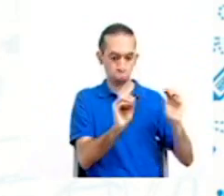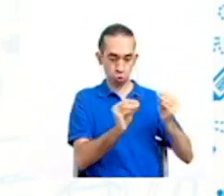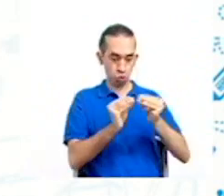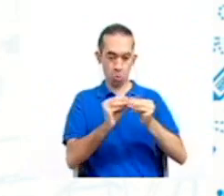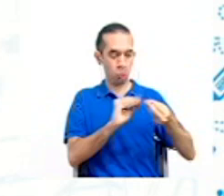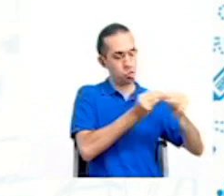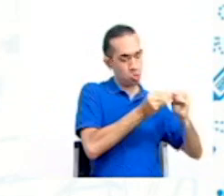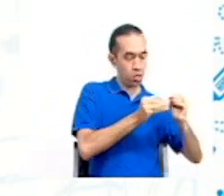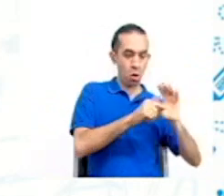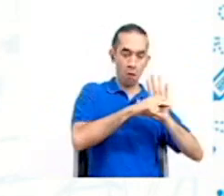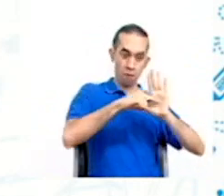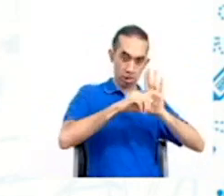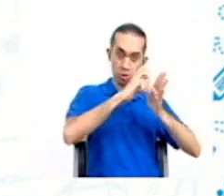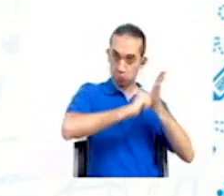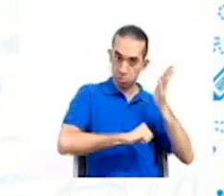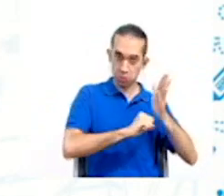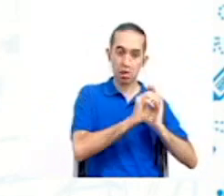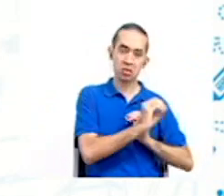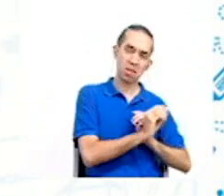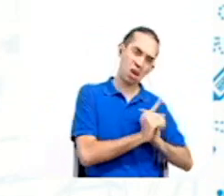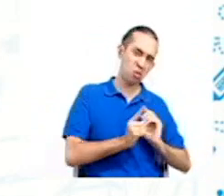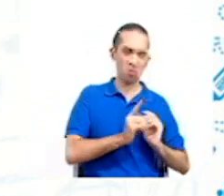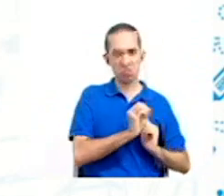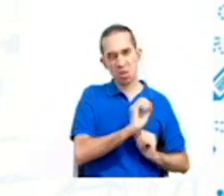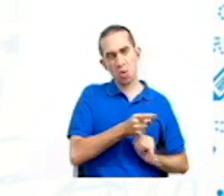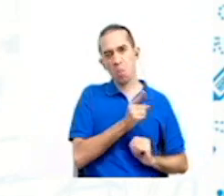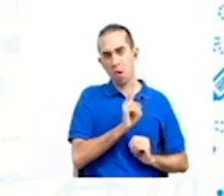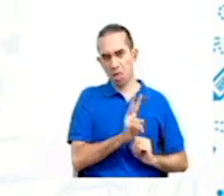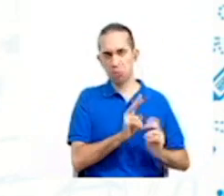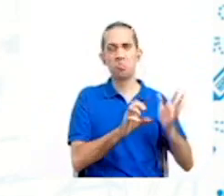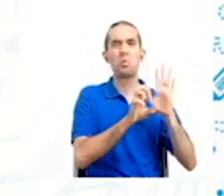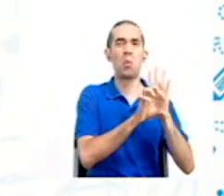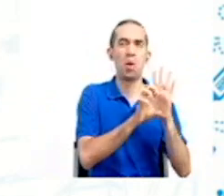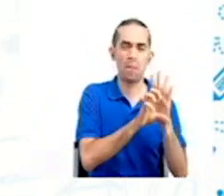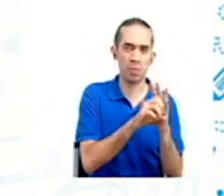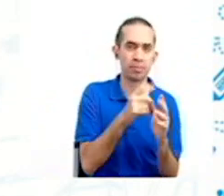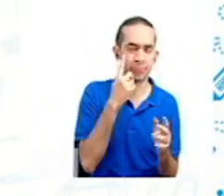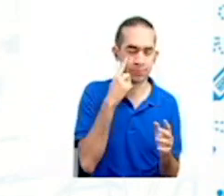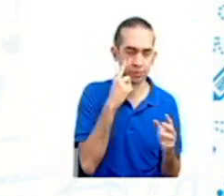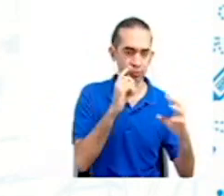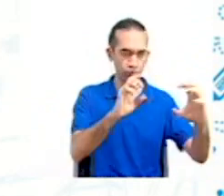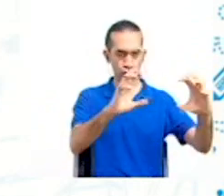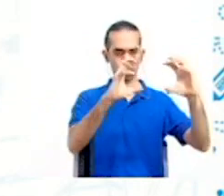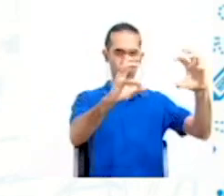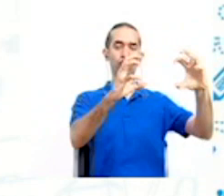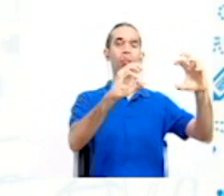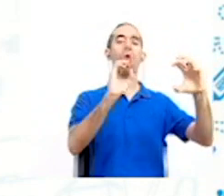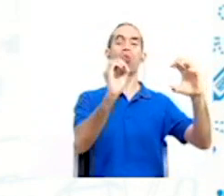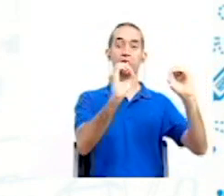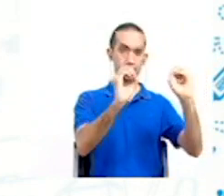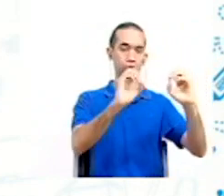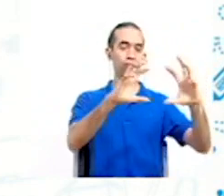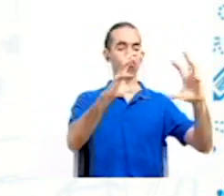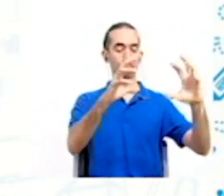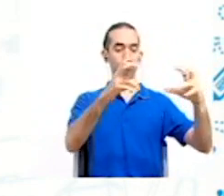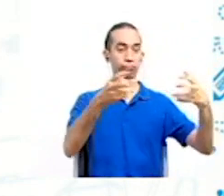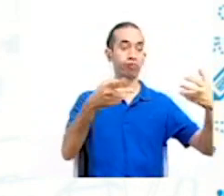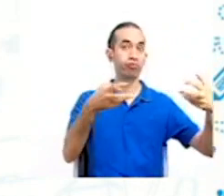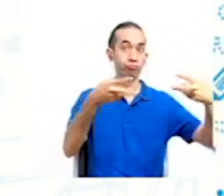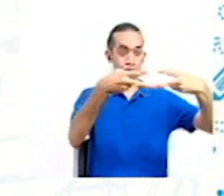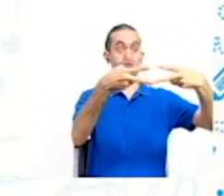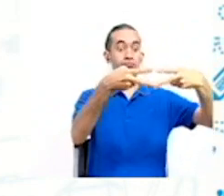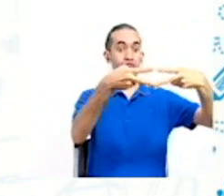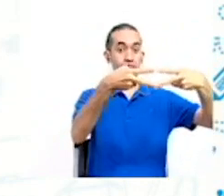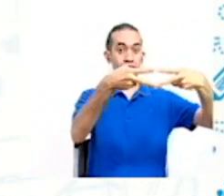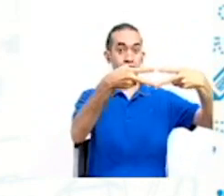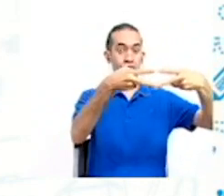entre 0 y 0,2. ¿Qué significa eso? Por ejemplo, si yo tengo dos átomos de oxígeno enlazados, cada